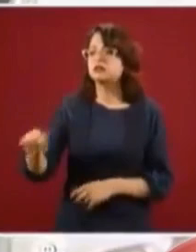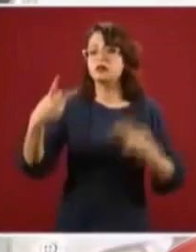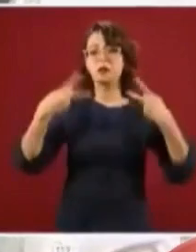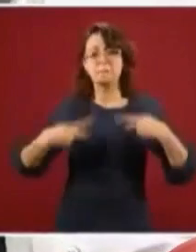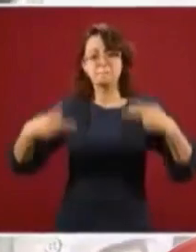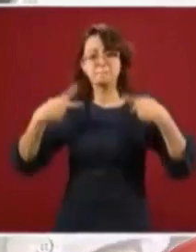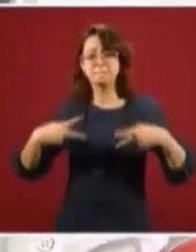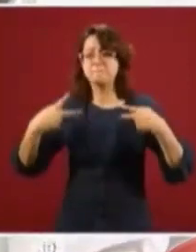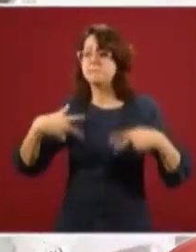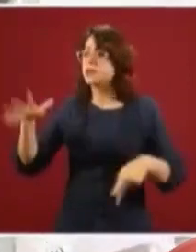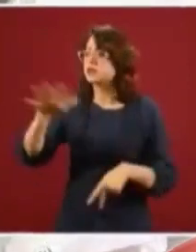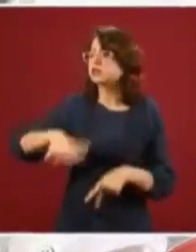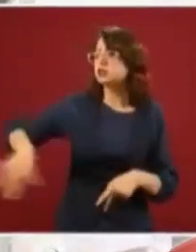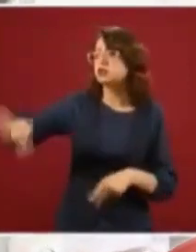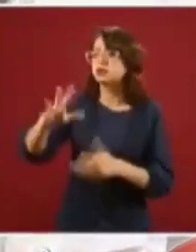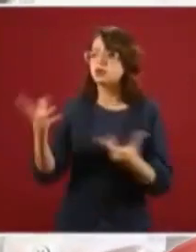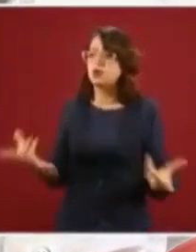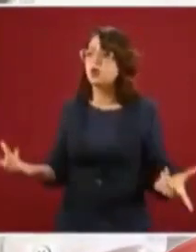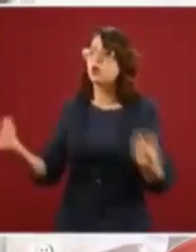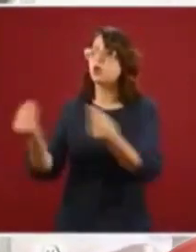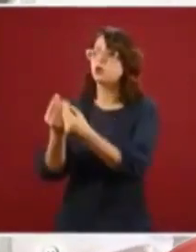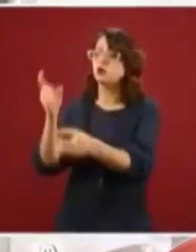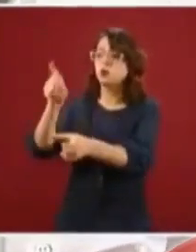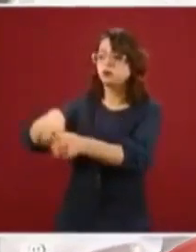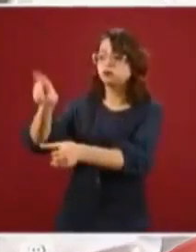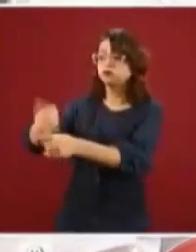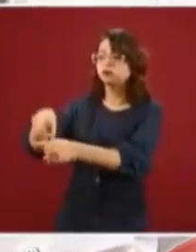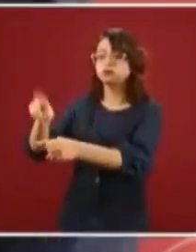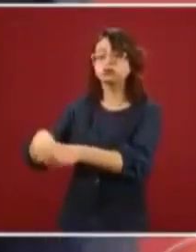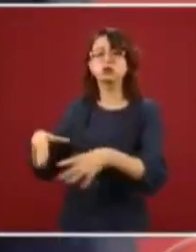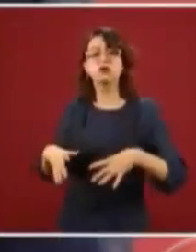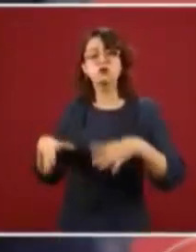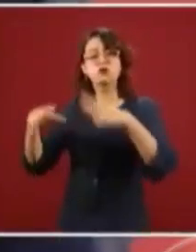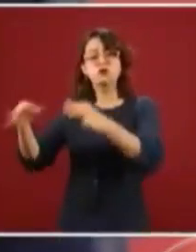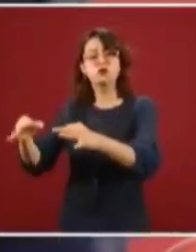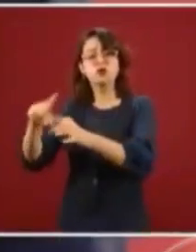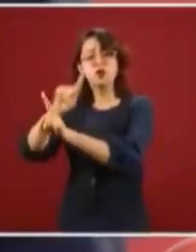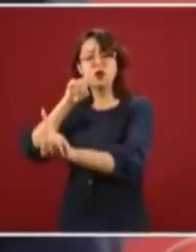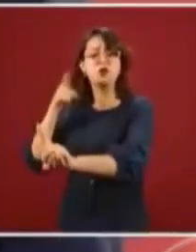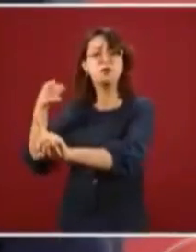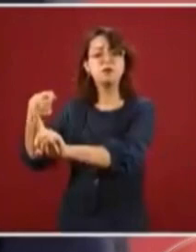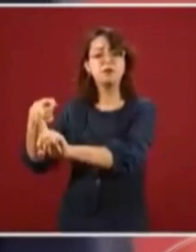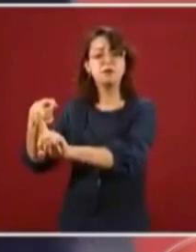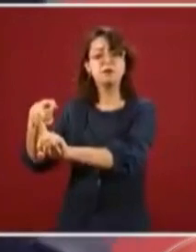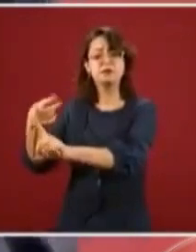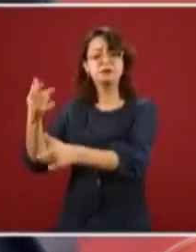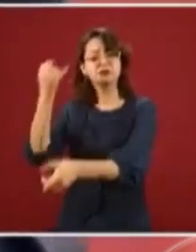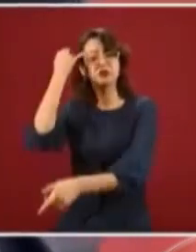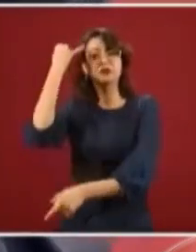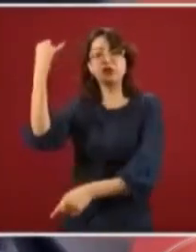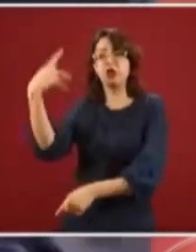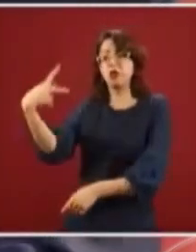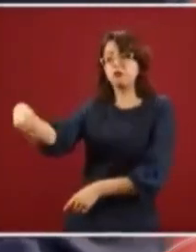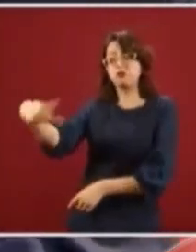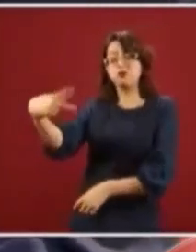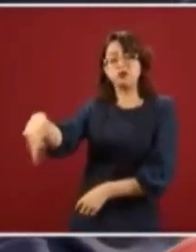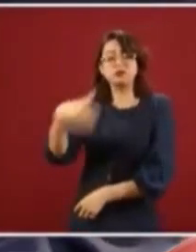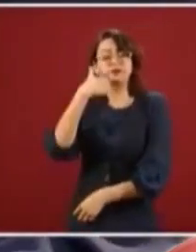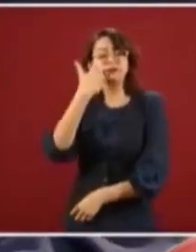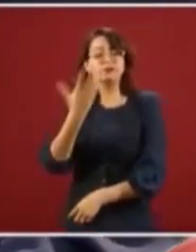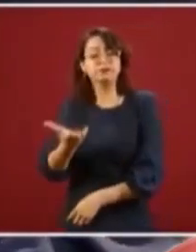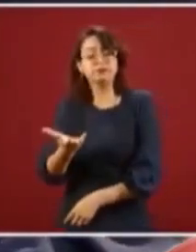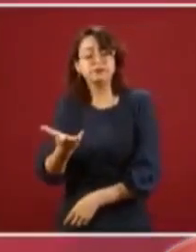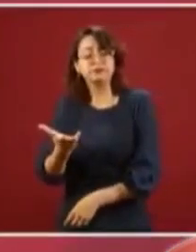agrupan en función de un ideal,